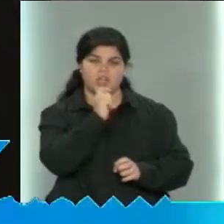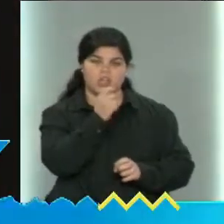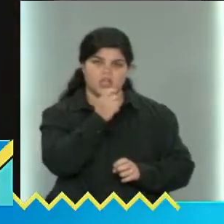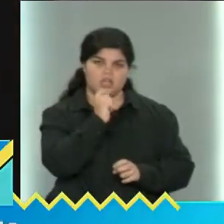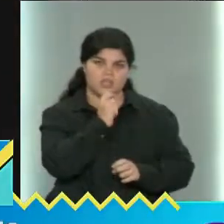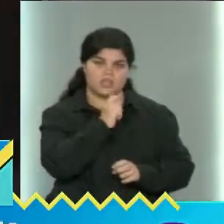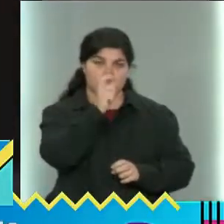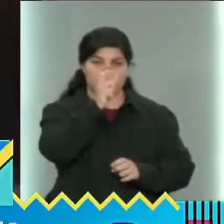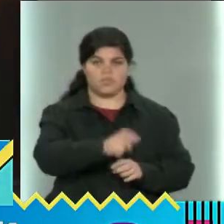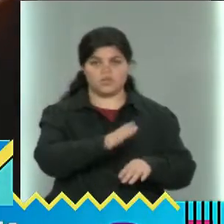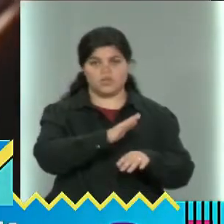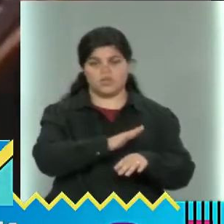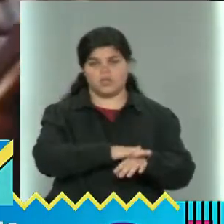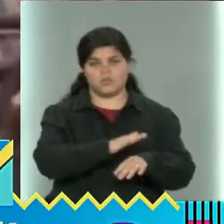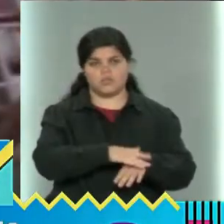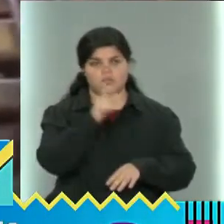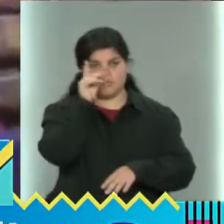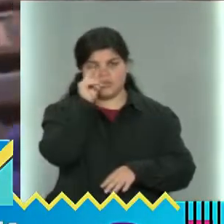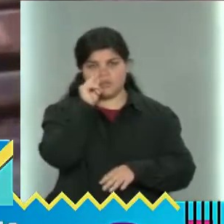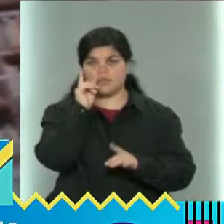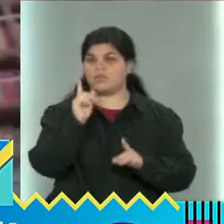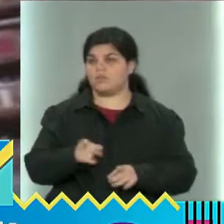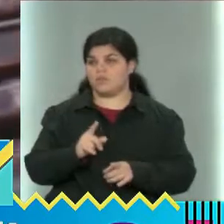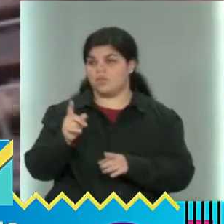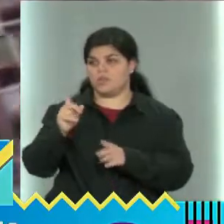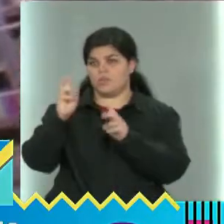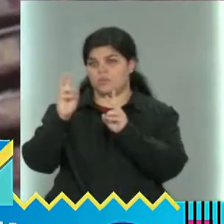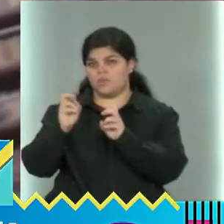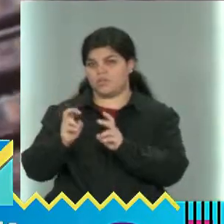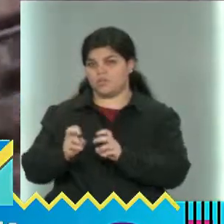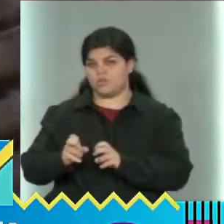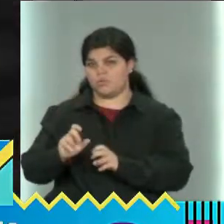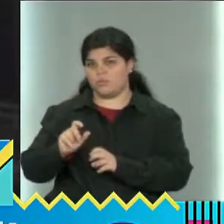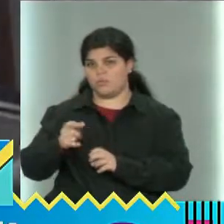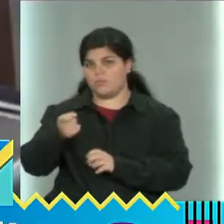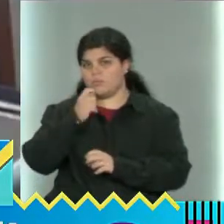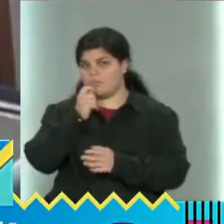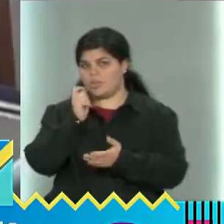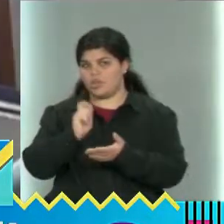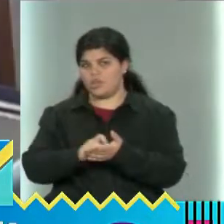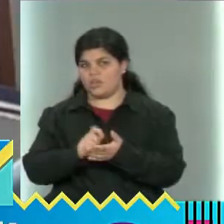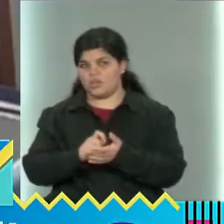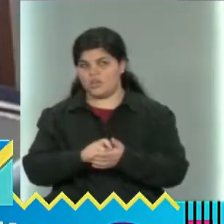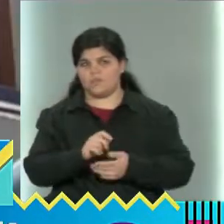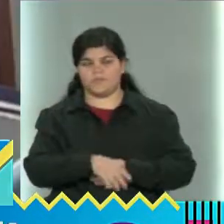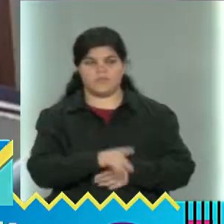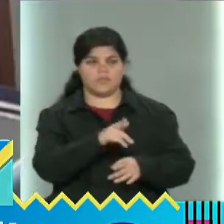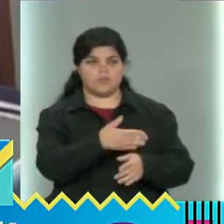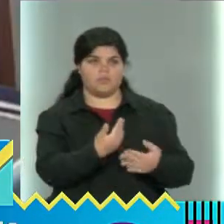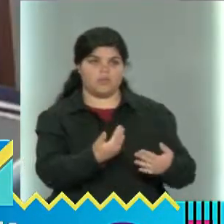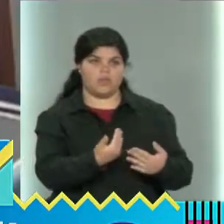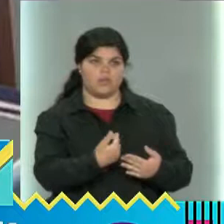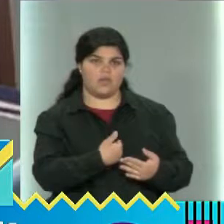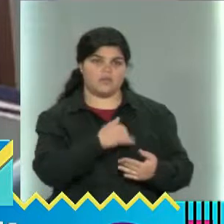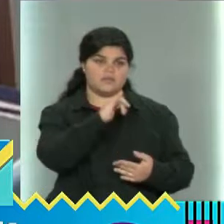periodista político. Sí, sobre todo investigación periodística. Entonces, periodistas abordar un tema o no abordarlo también habla todo